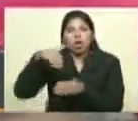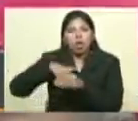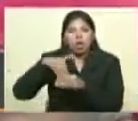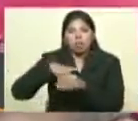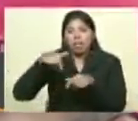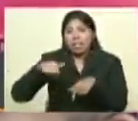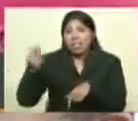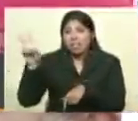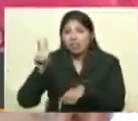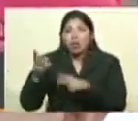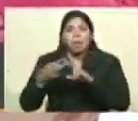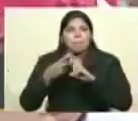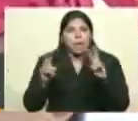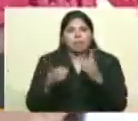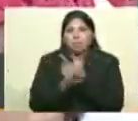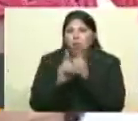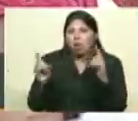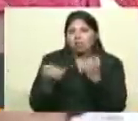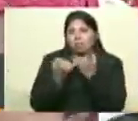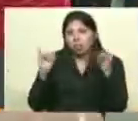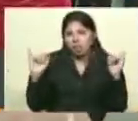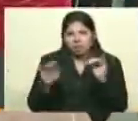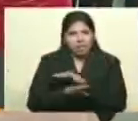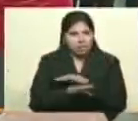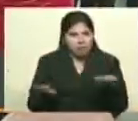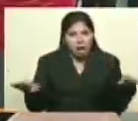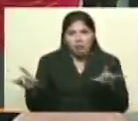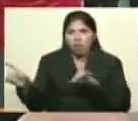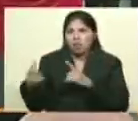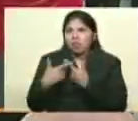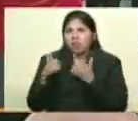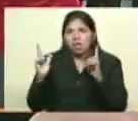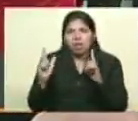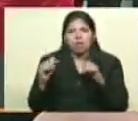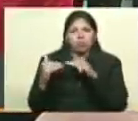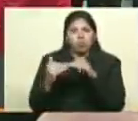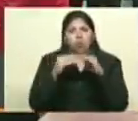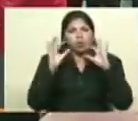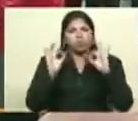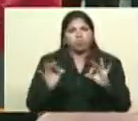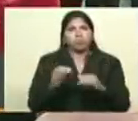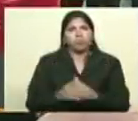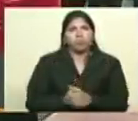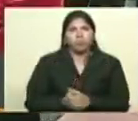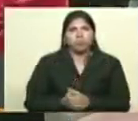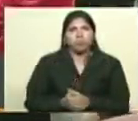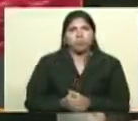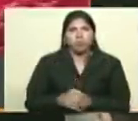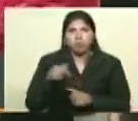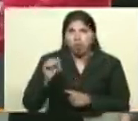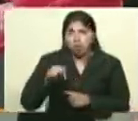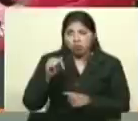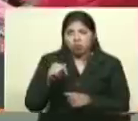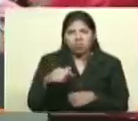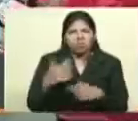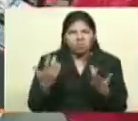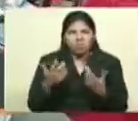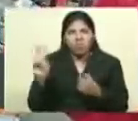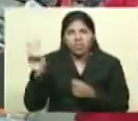paz, democracia, independencia, libertad, igualdad del pueblo. En Venezuela lo que va a haber es